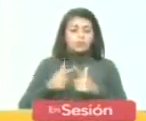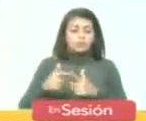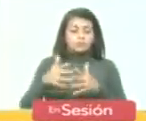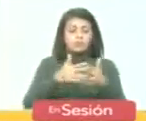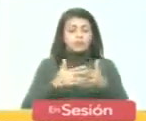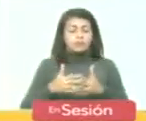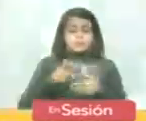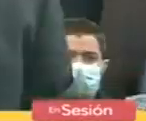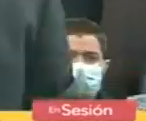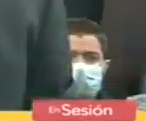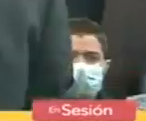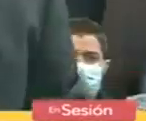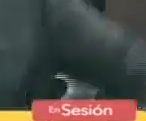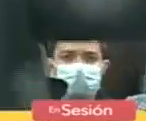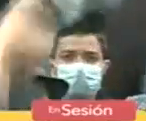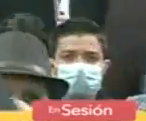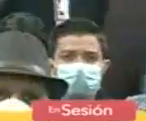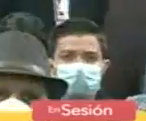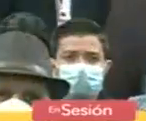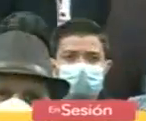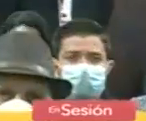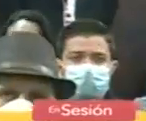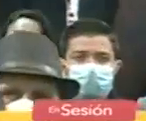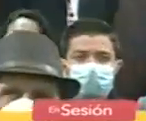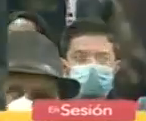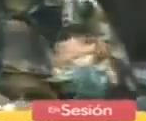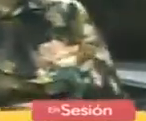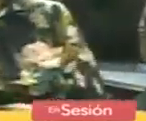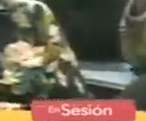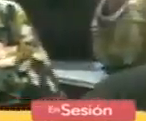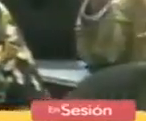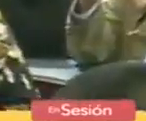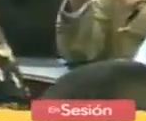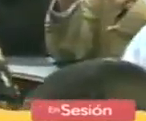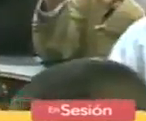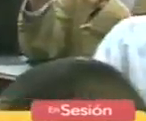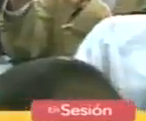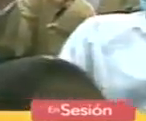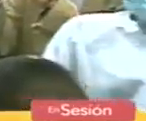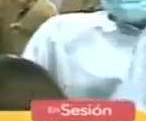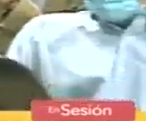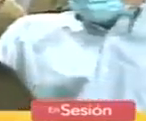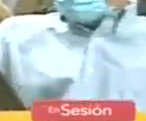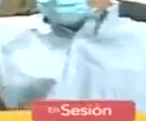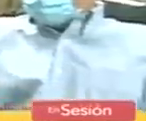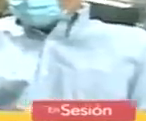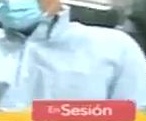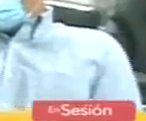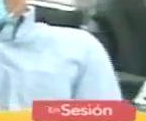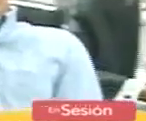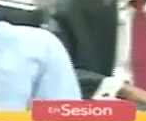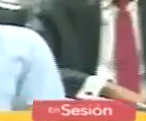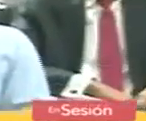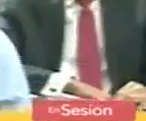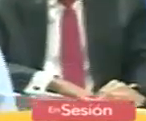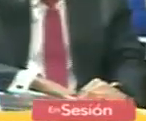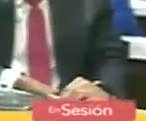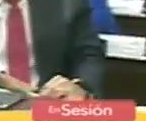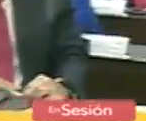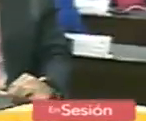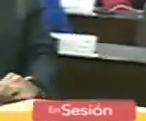romano, que tanto oprimía a su pueblo. Son unos hipócritas, compadre. No te escondas en la mentira. Por eso es que